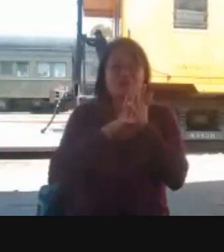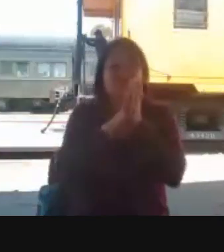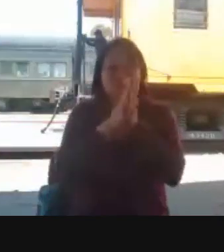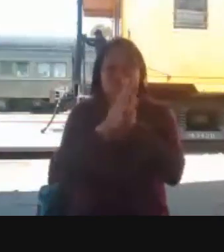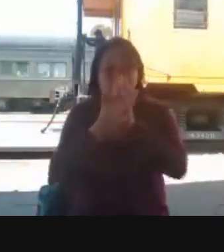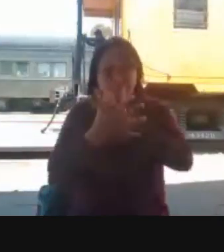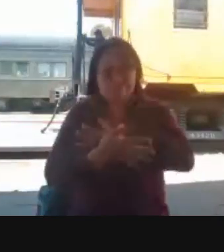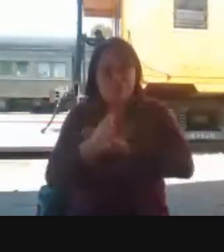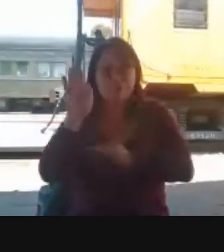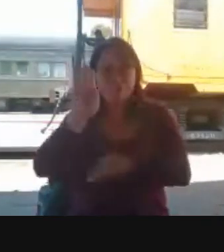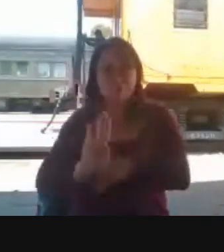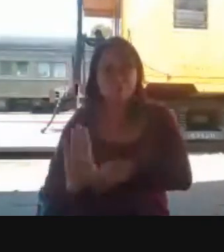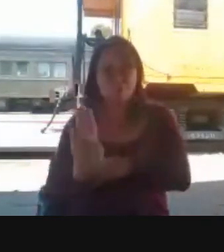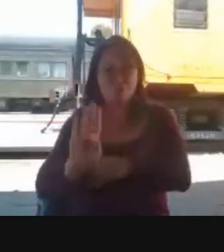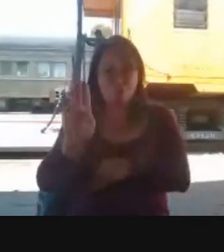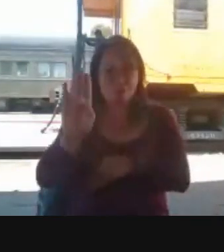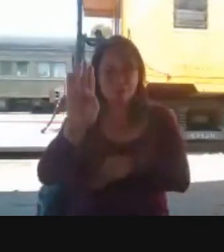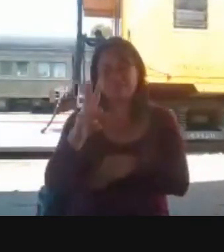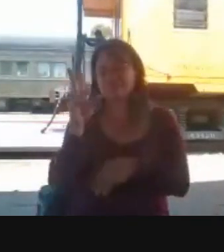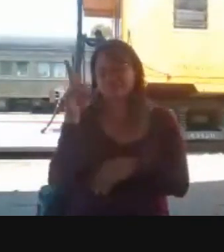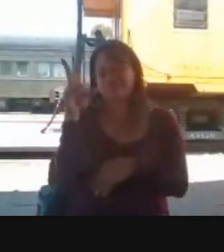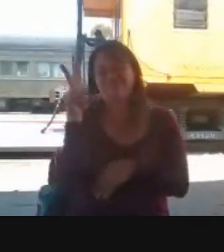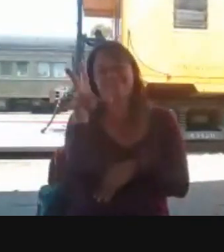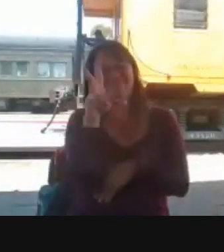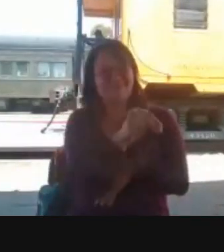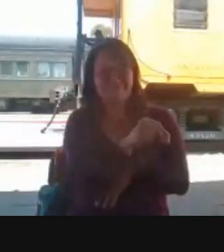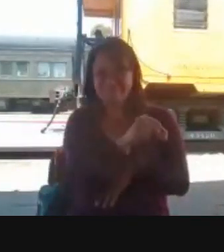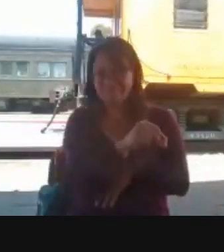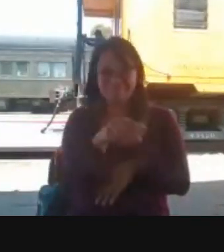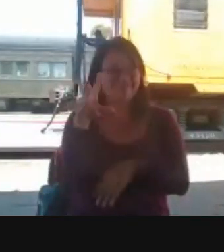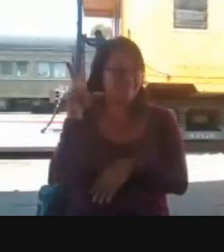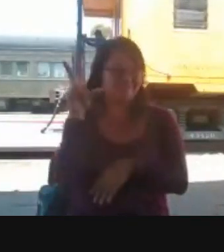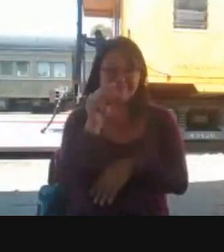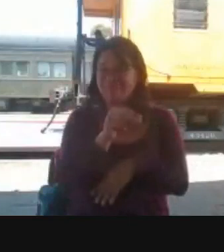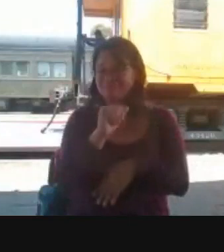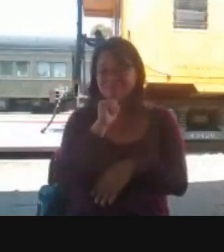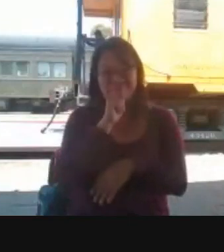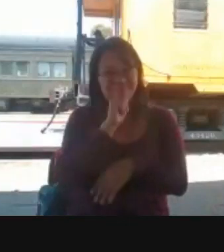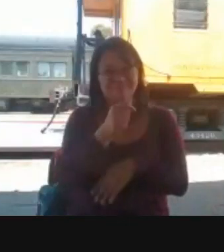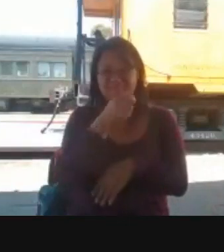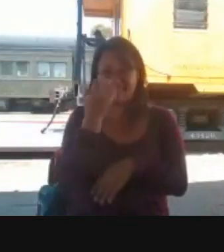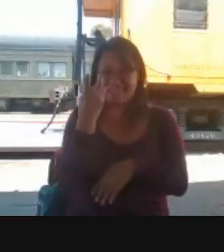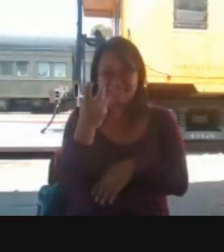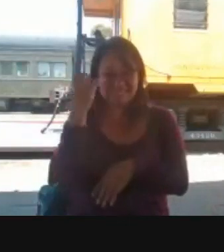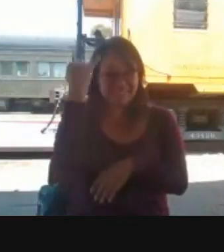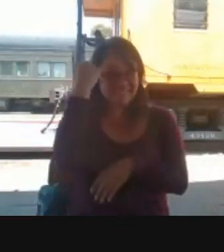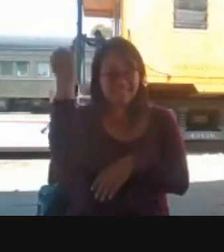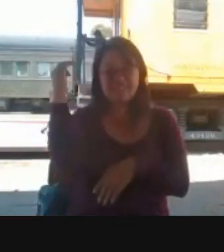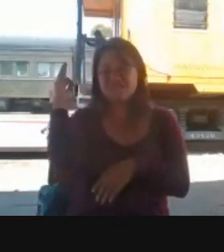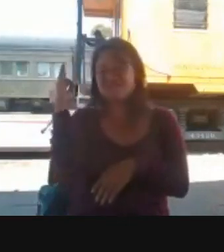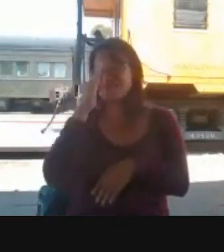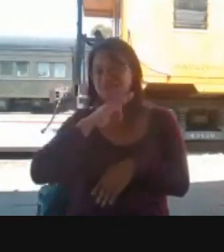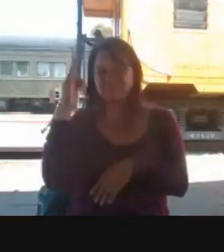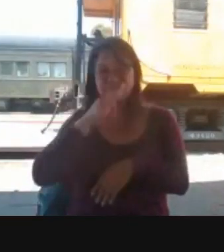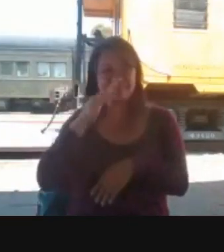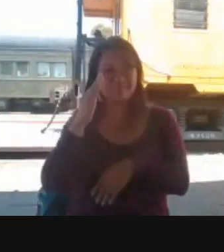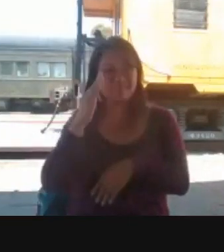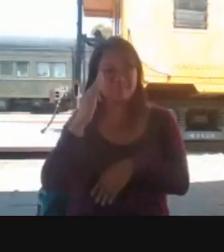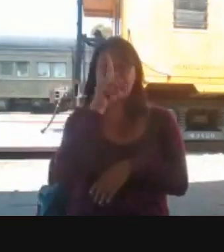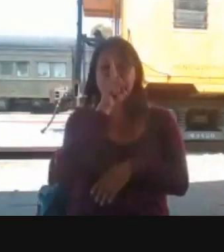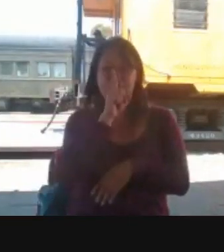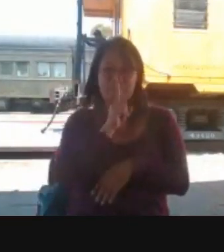jamás me ha traído mala suerte. Me dicen, también predicen la muerte, pero todavía no me pasa, así que no es cierto. Y entonces nos acompañó en